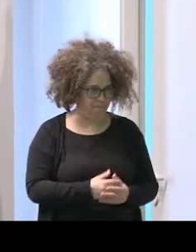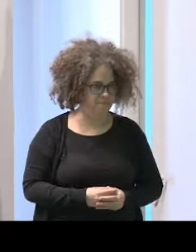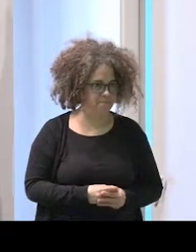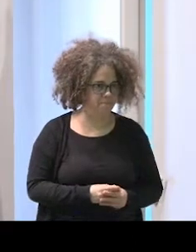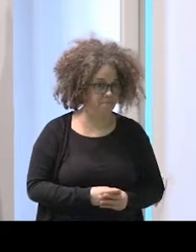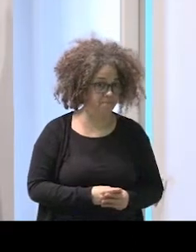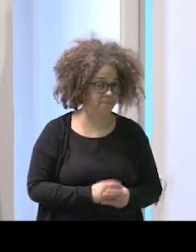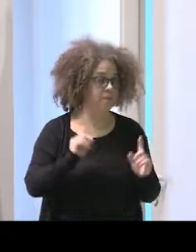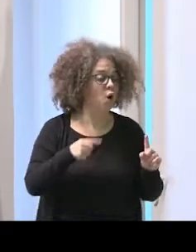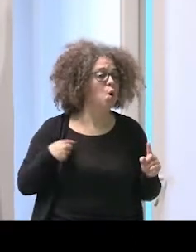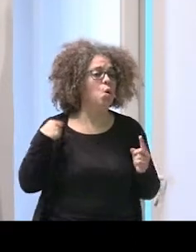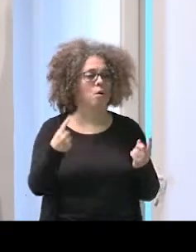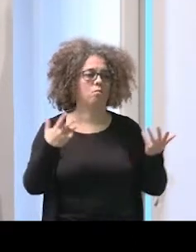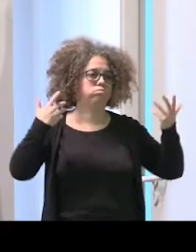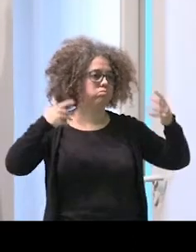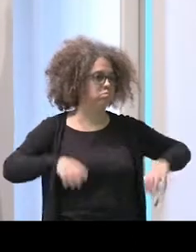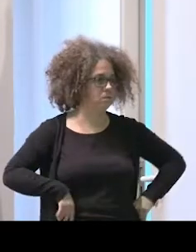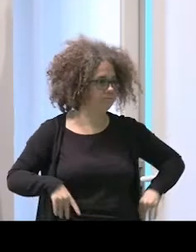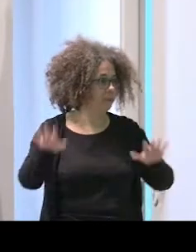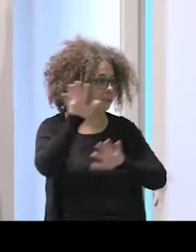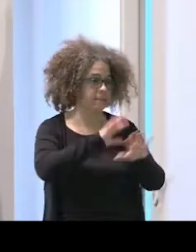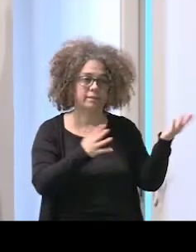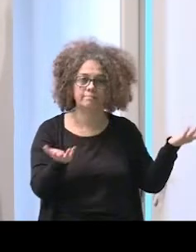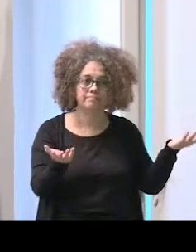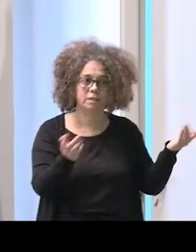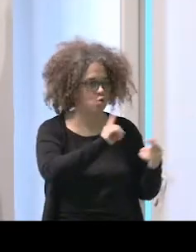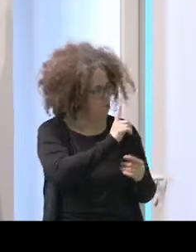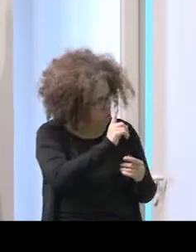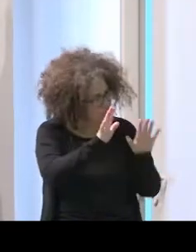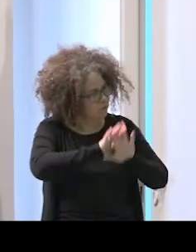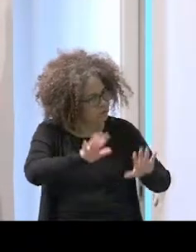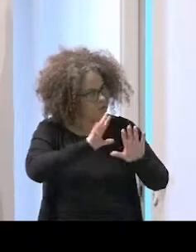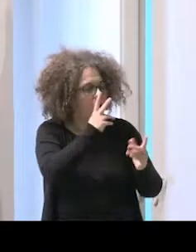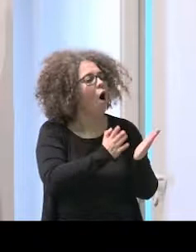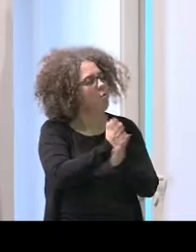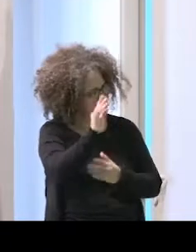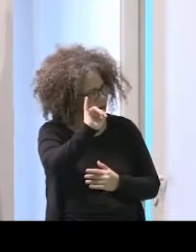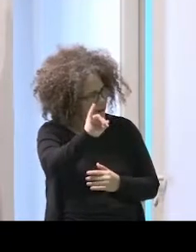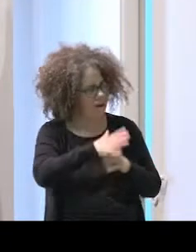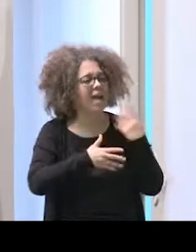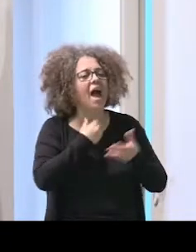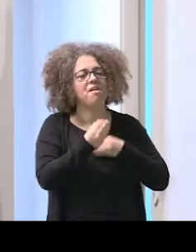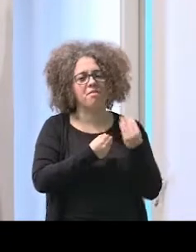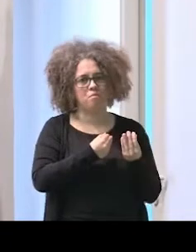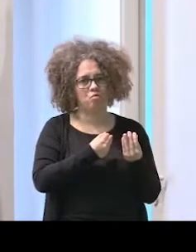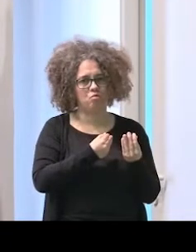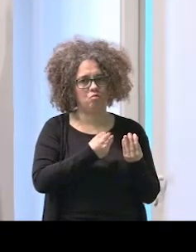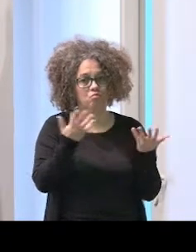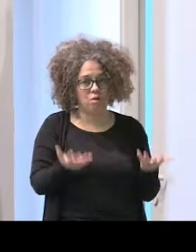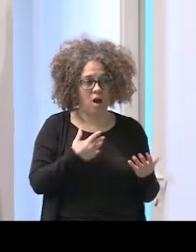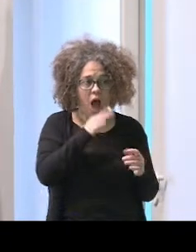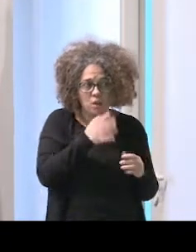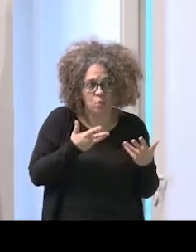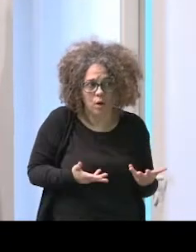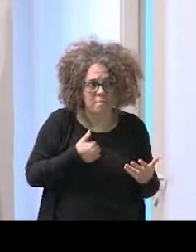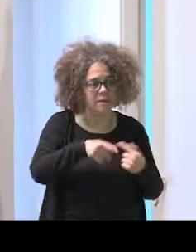Después de todo esto decimos, bueno, es un desastre, ¿no? Pues no, chicos, tenemos alguna opción, ¿vale? ¿Qué hacemos ahora? ¿Vale? Pues bueno, en este momento